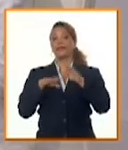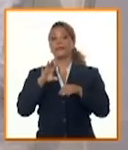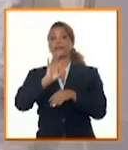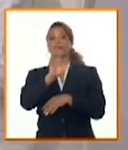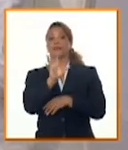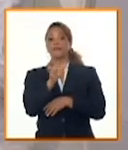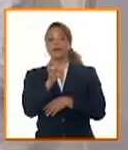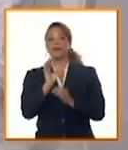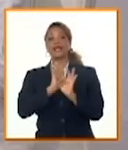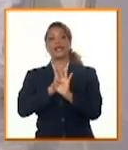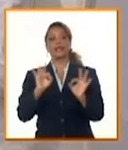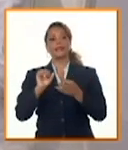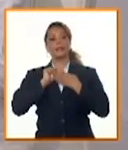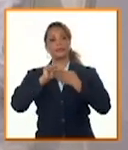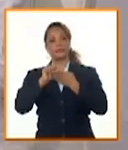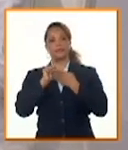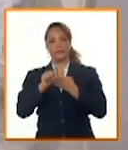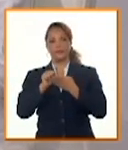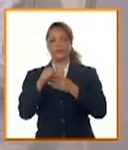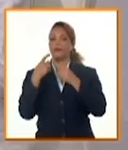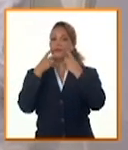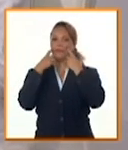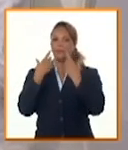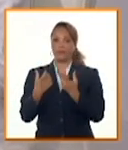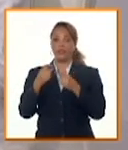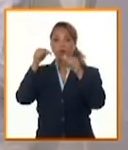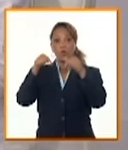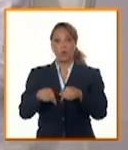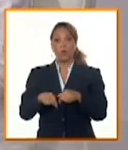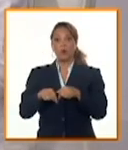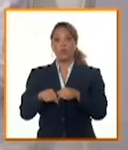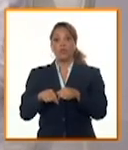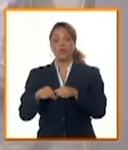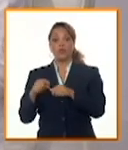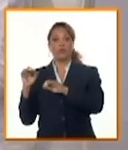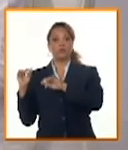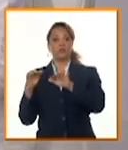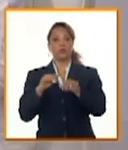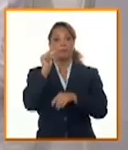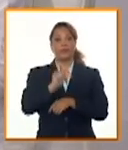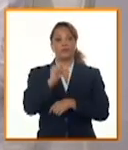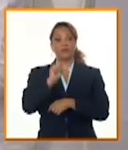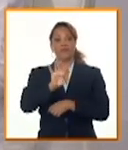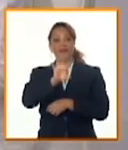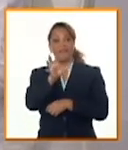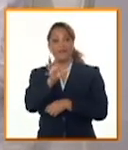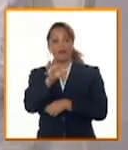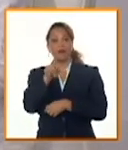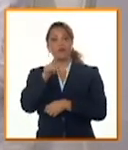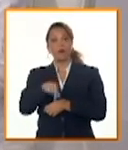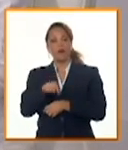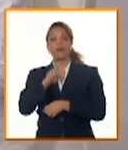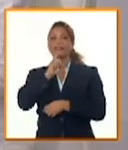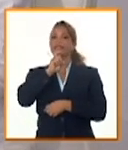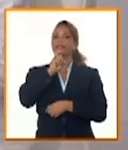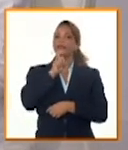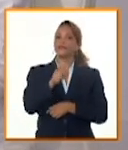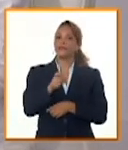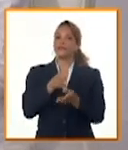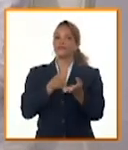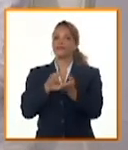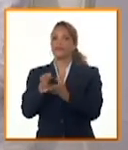que es la calidad de servicio así hoy con la gran afluencia que tenemos de de clientes a nuestros bancos nos es muy difícil mantener